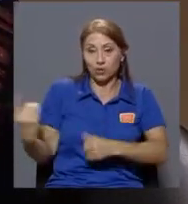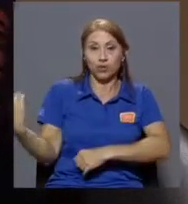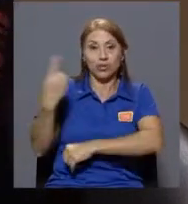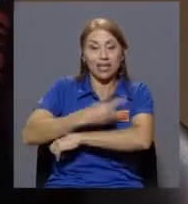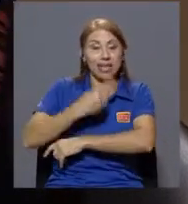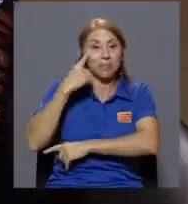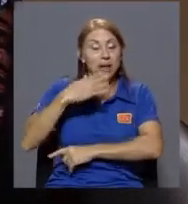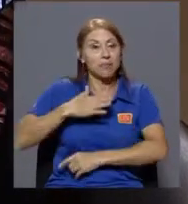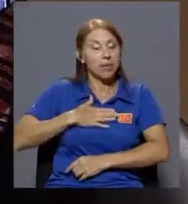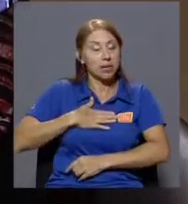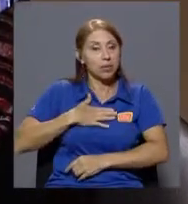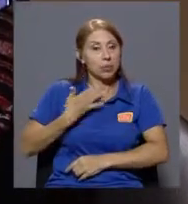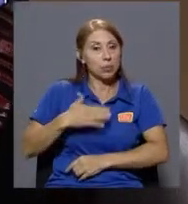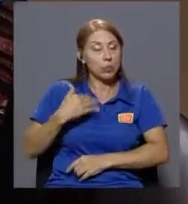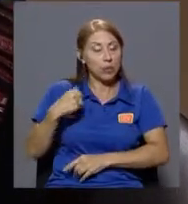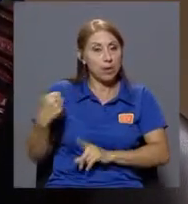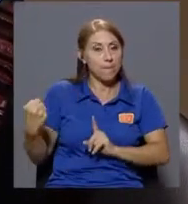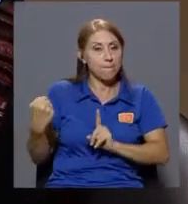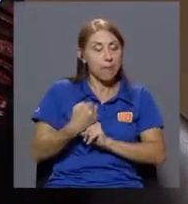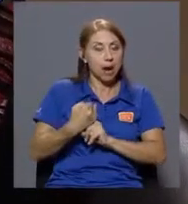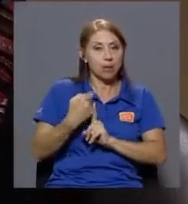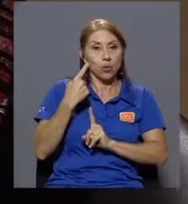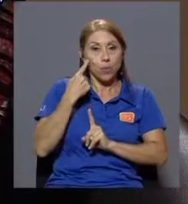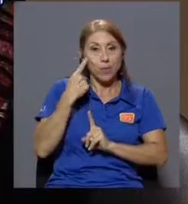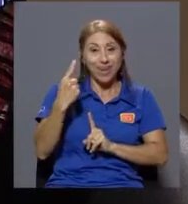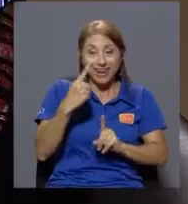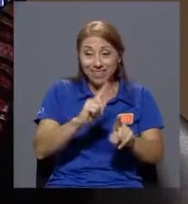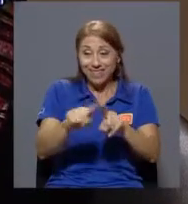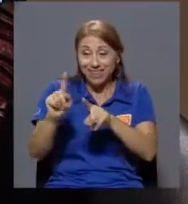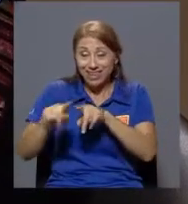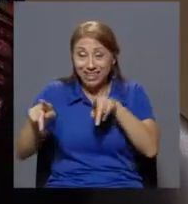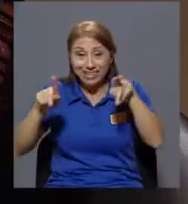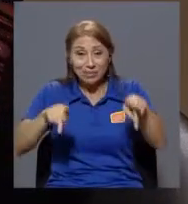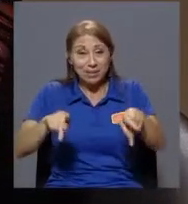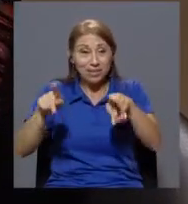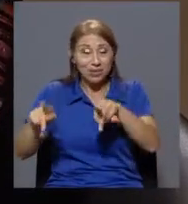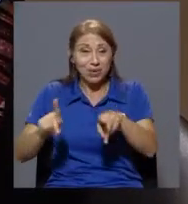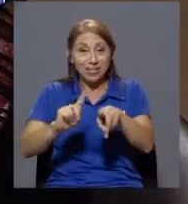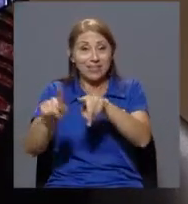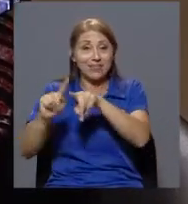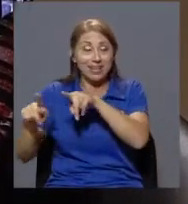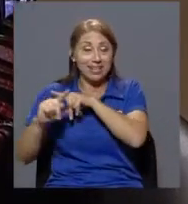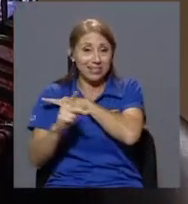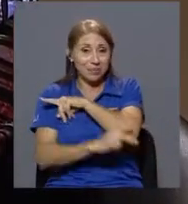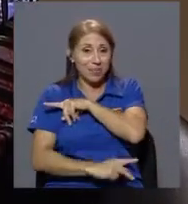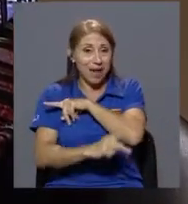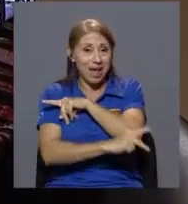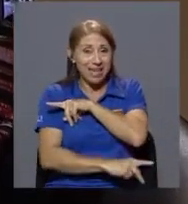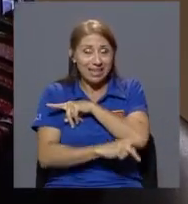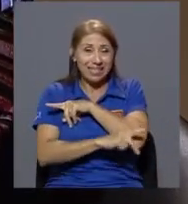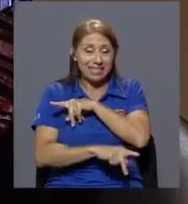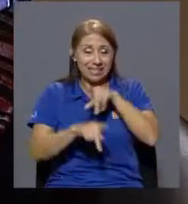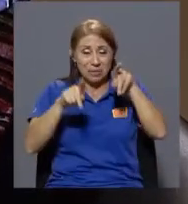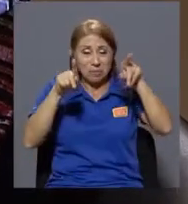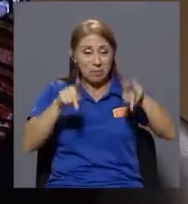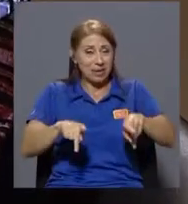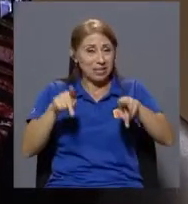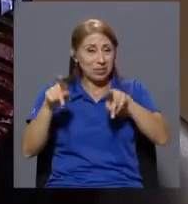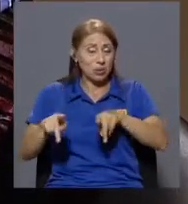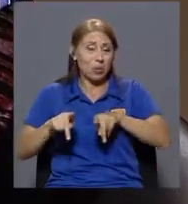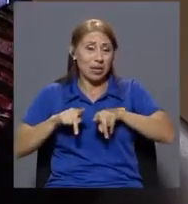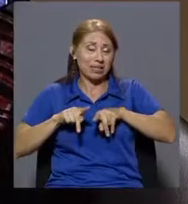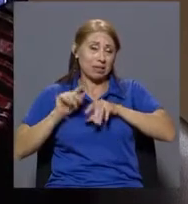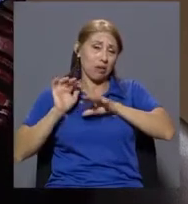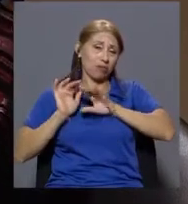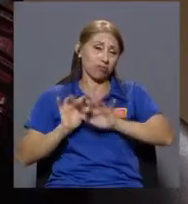de gran impacto ver esa migración de países vecinos, ¿verdad? Esa migración masiva a estas